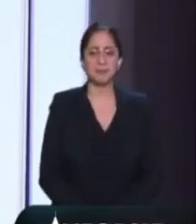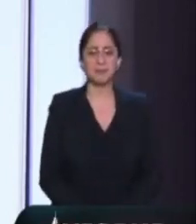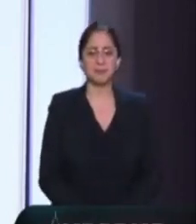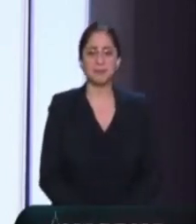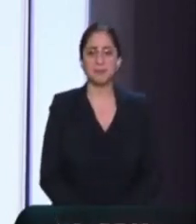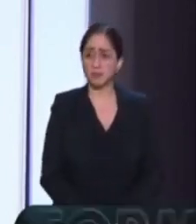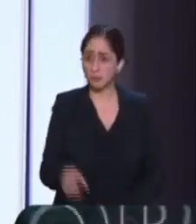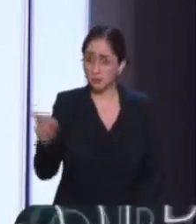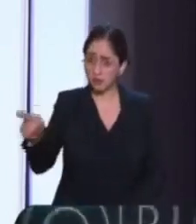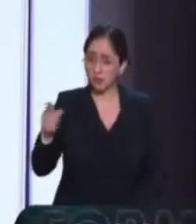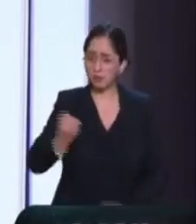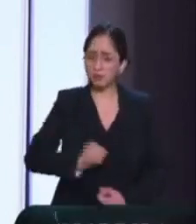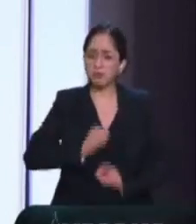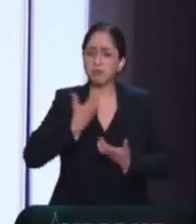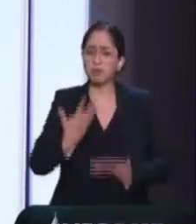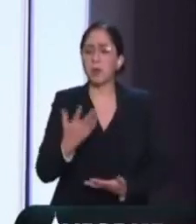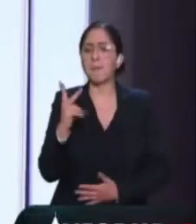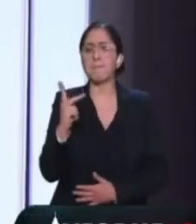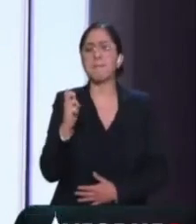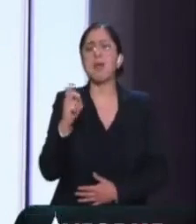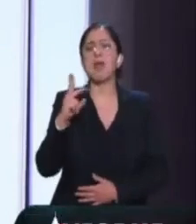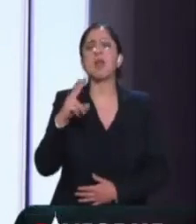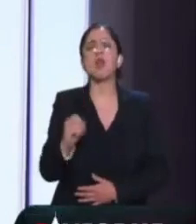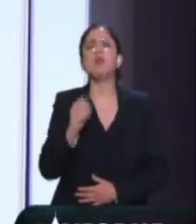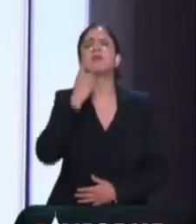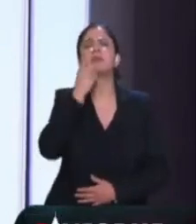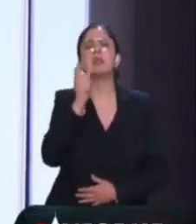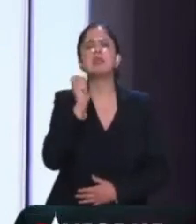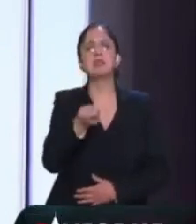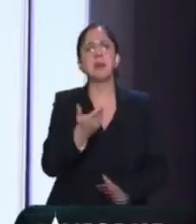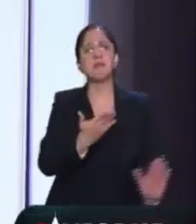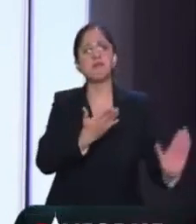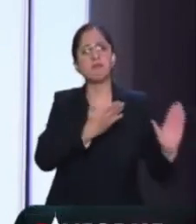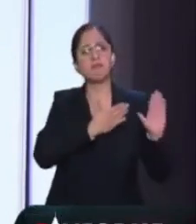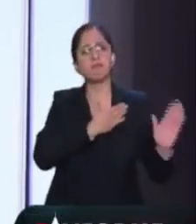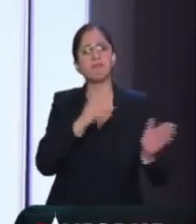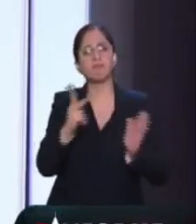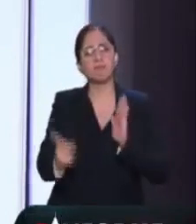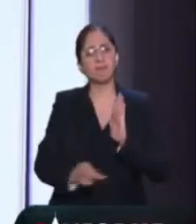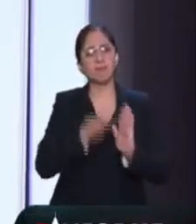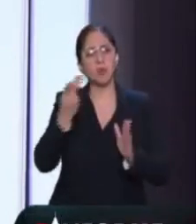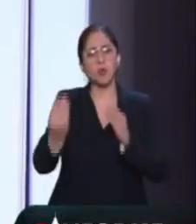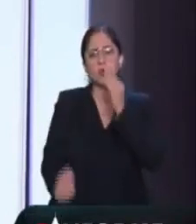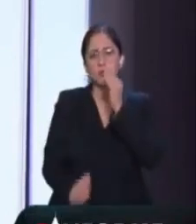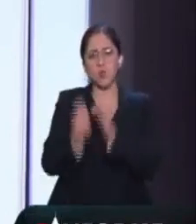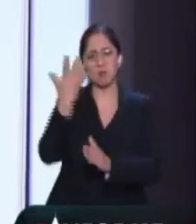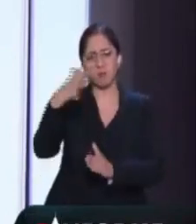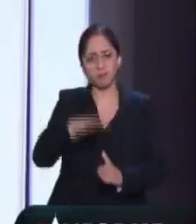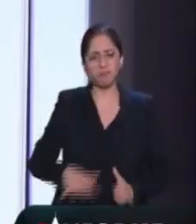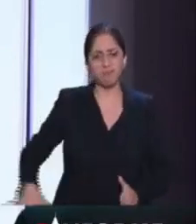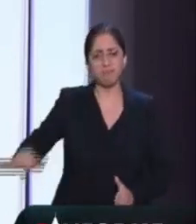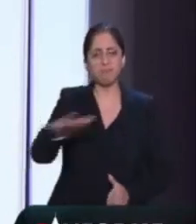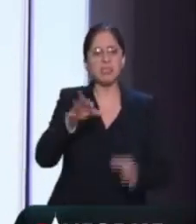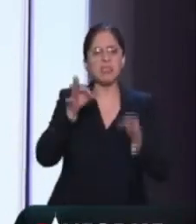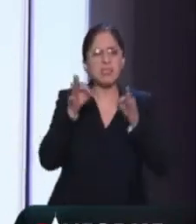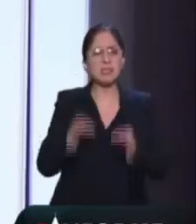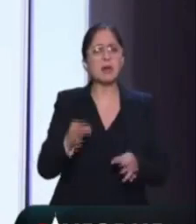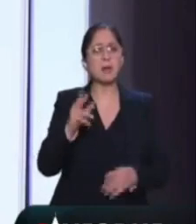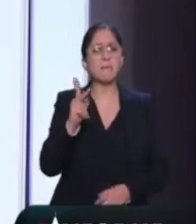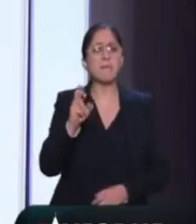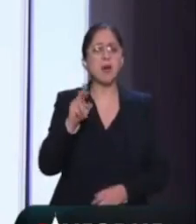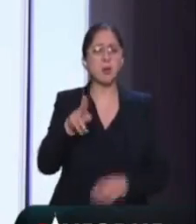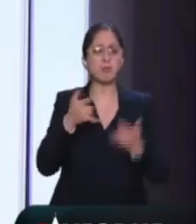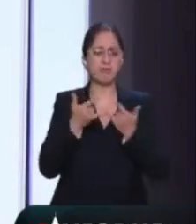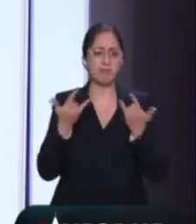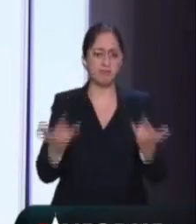mensaje potente, el de Pedro Castillo, con el que promete abrir un nuevo episodio en la historia del Perú. Vamos a ver parte de lo que fue